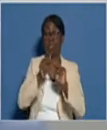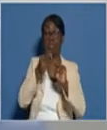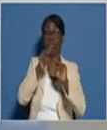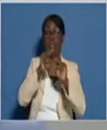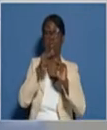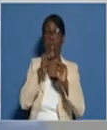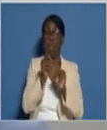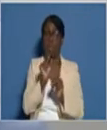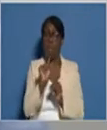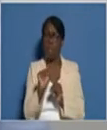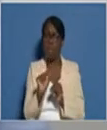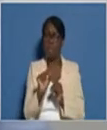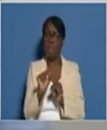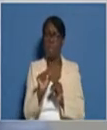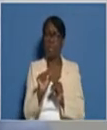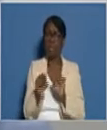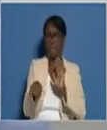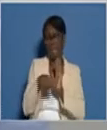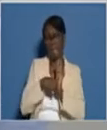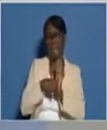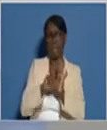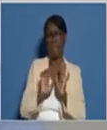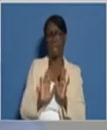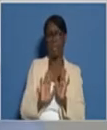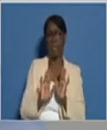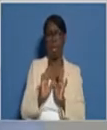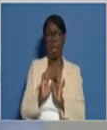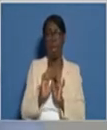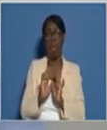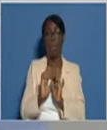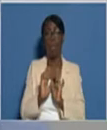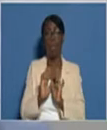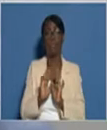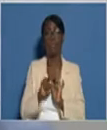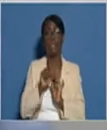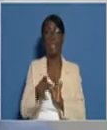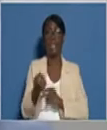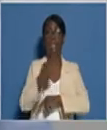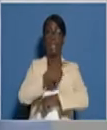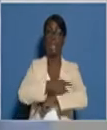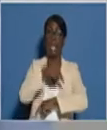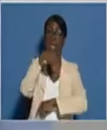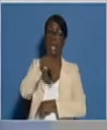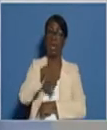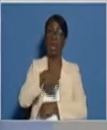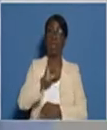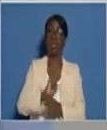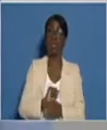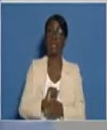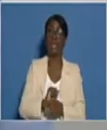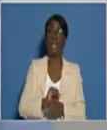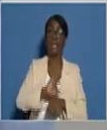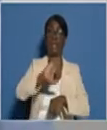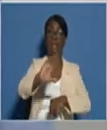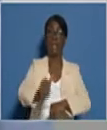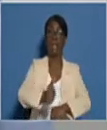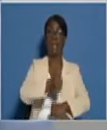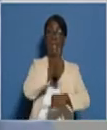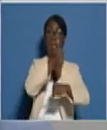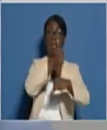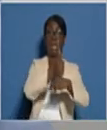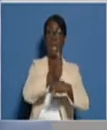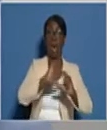mínimamente impactados de manera negativa. Por lo cual, el día de hoy, Betseray, se instalará